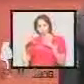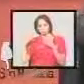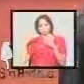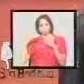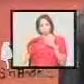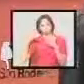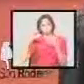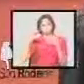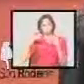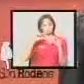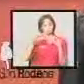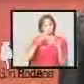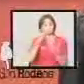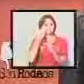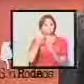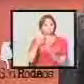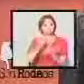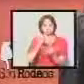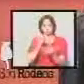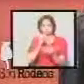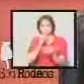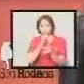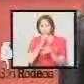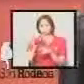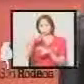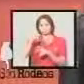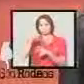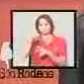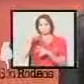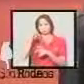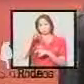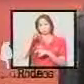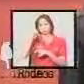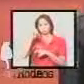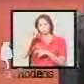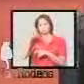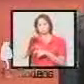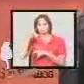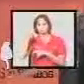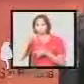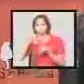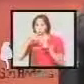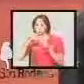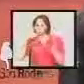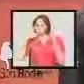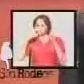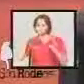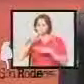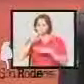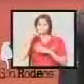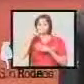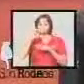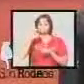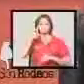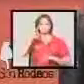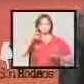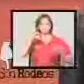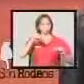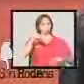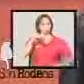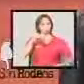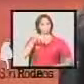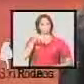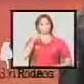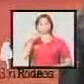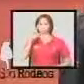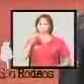9:30 de la noche, como en el caso de Paseo Colón, ¿verdad? Pero en los moles también estamos atendiendo hasta 8 de la noche, ¿verdad? O 7